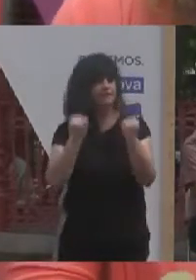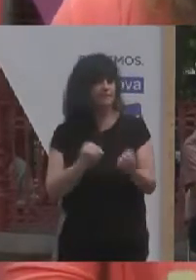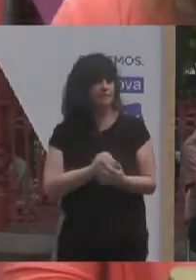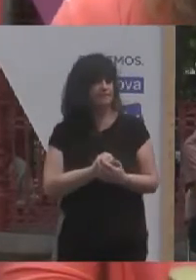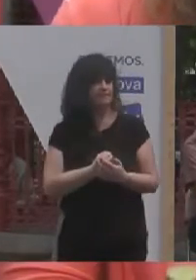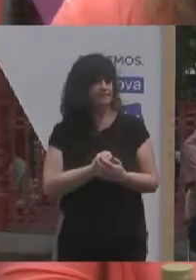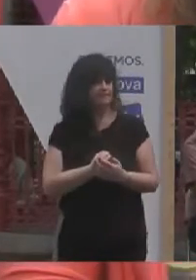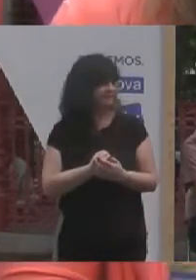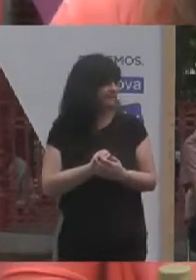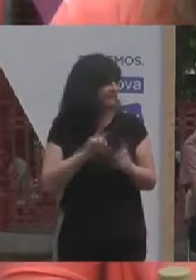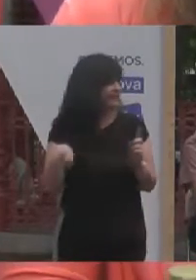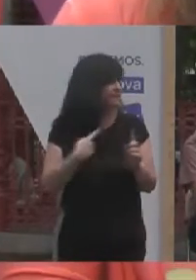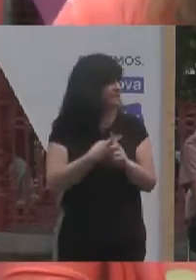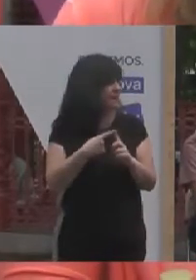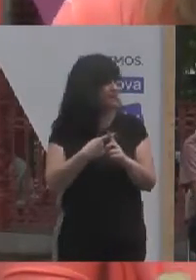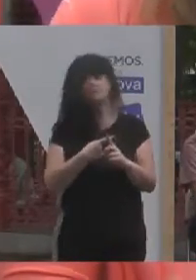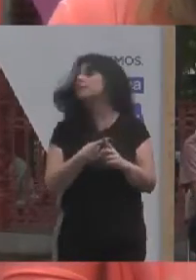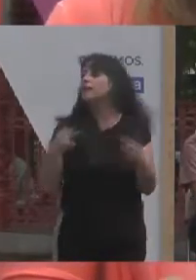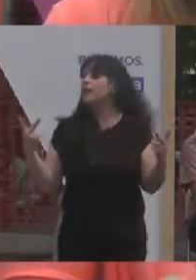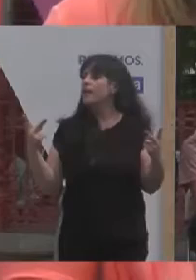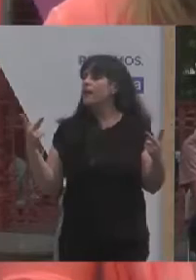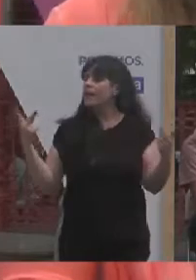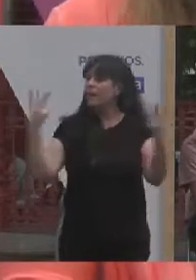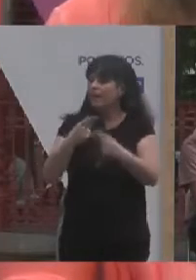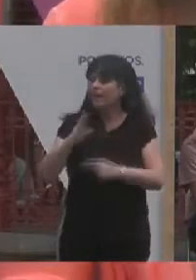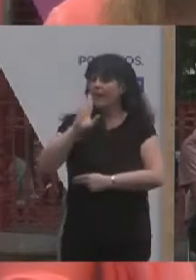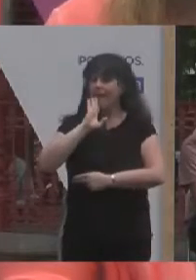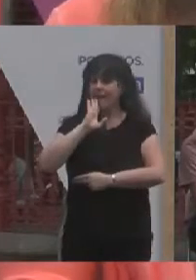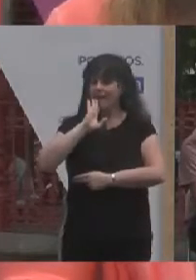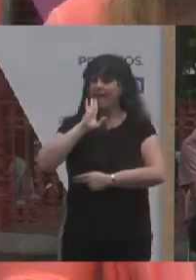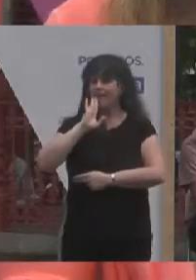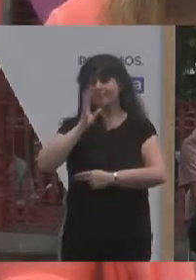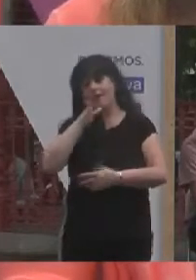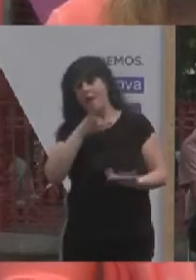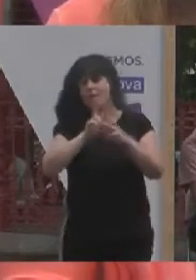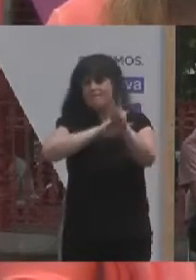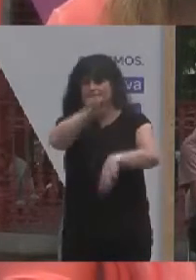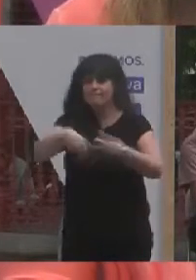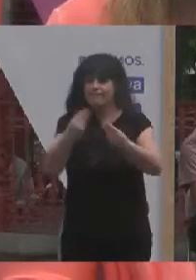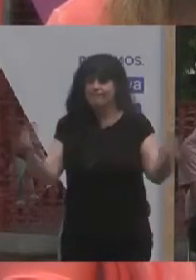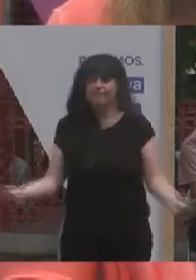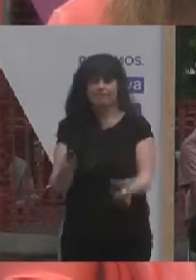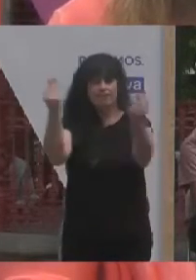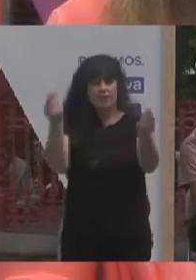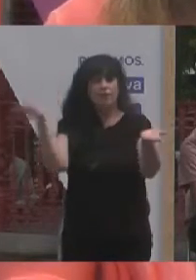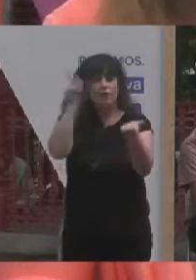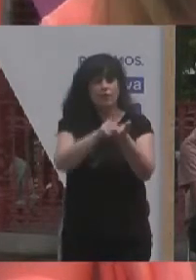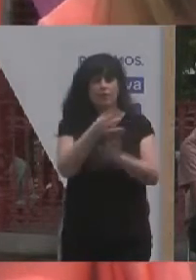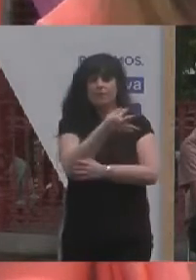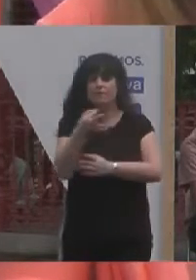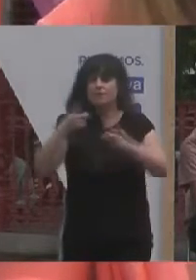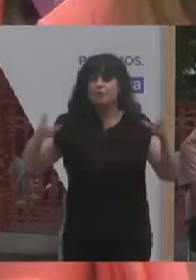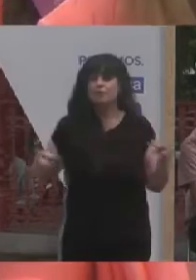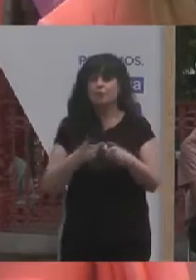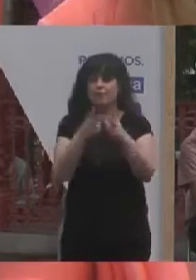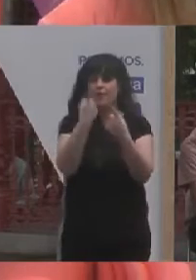contra os recortes que fixeron ao mando de 1%, sino tamén para establecer unha sociedade